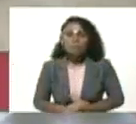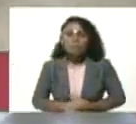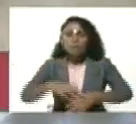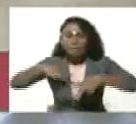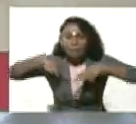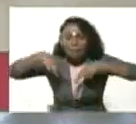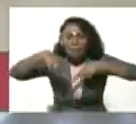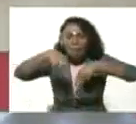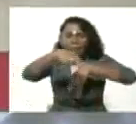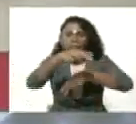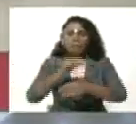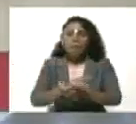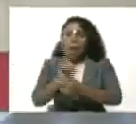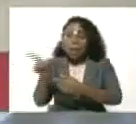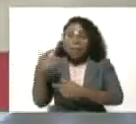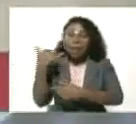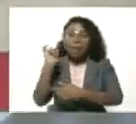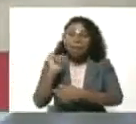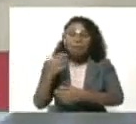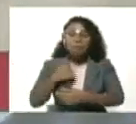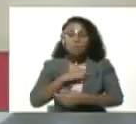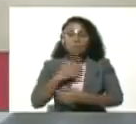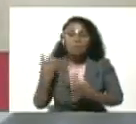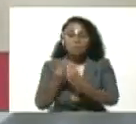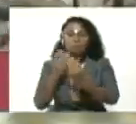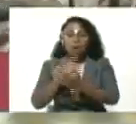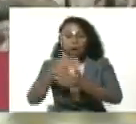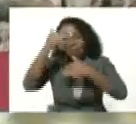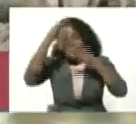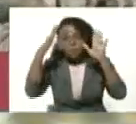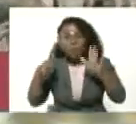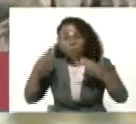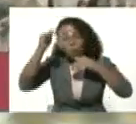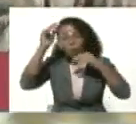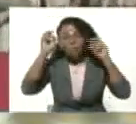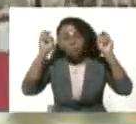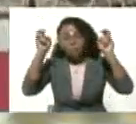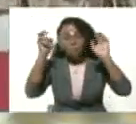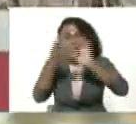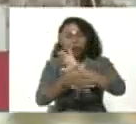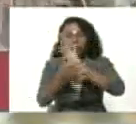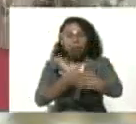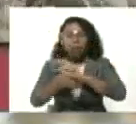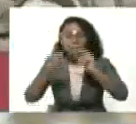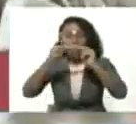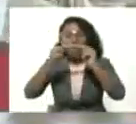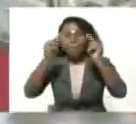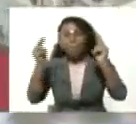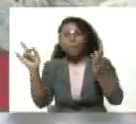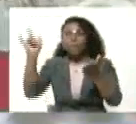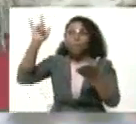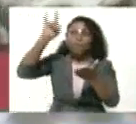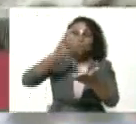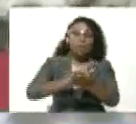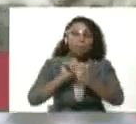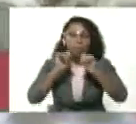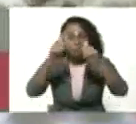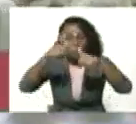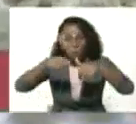Caminando, ahí estamos, atendiendo los temas. Se hizo un puente aéreo que arrancó el día de